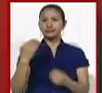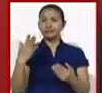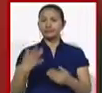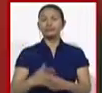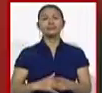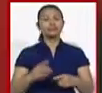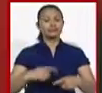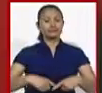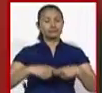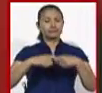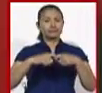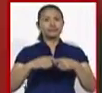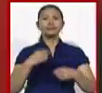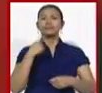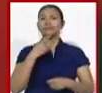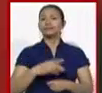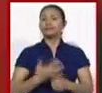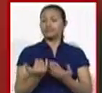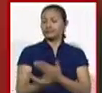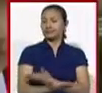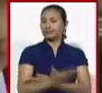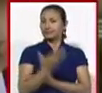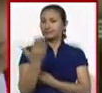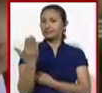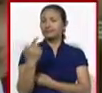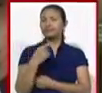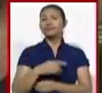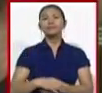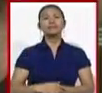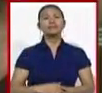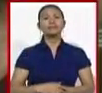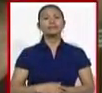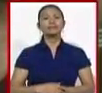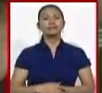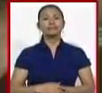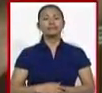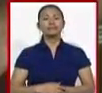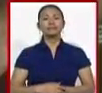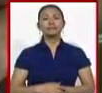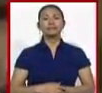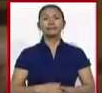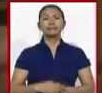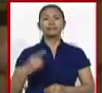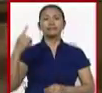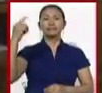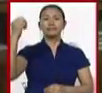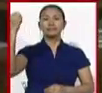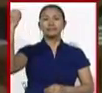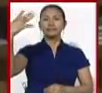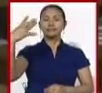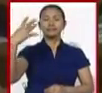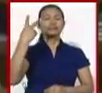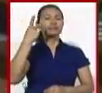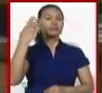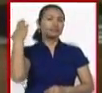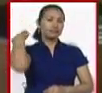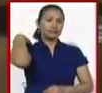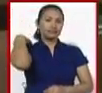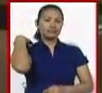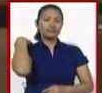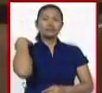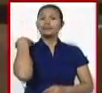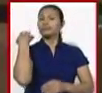recibió su alta médica. Todo hecho esta mañana. Le han hecho una radiografía de columna cervical para